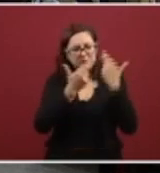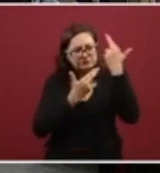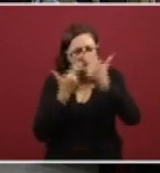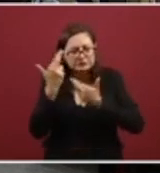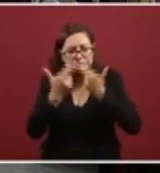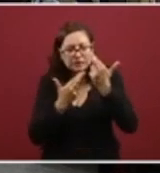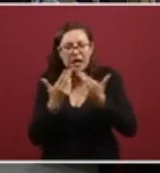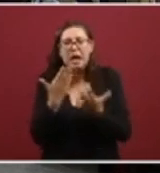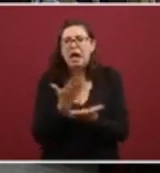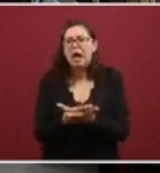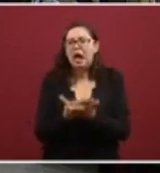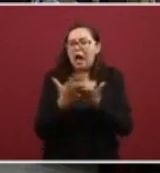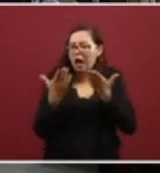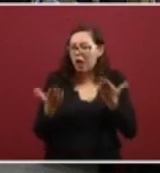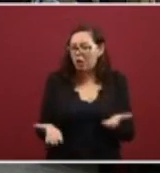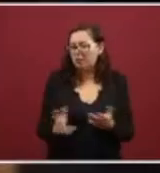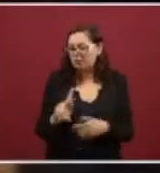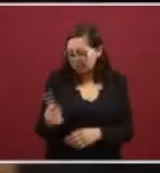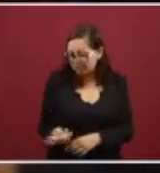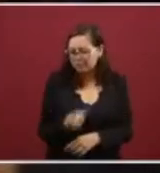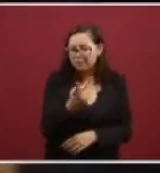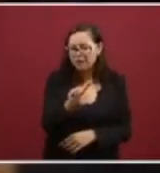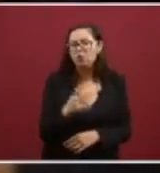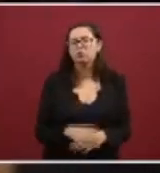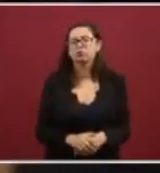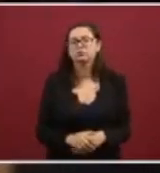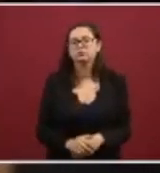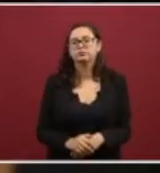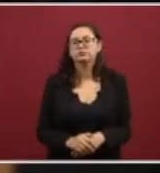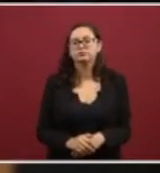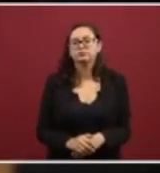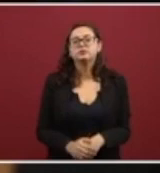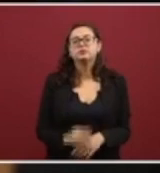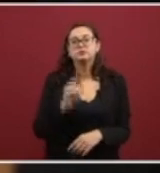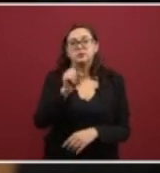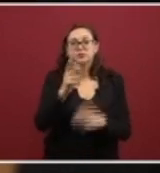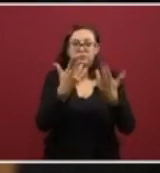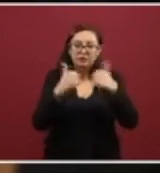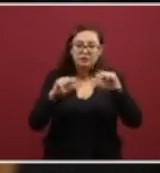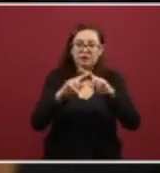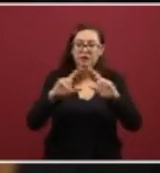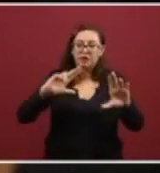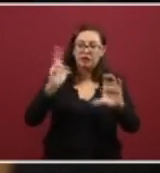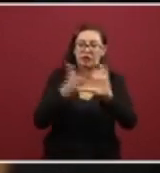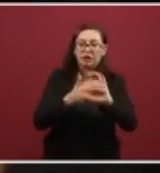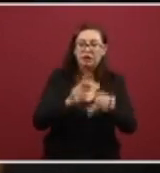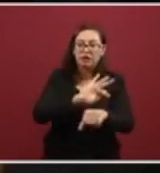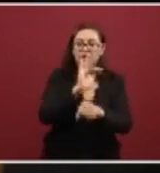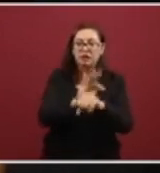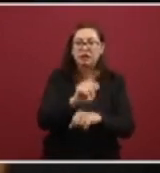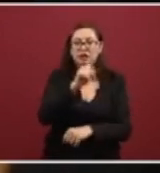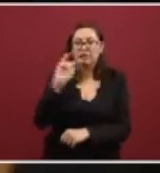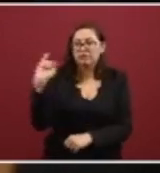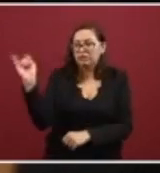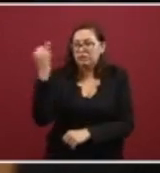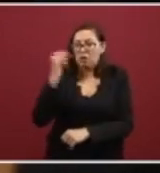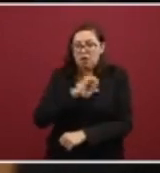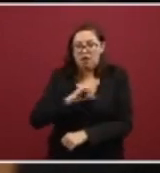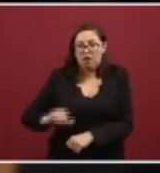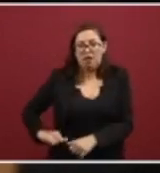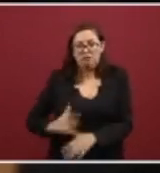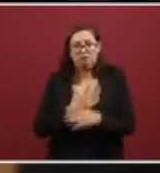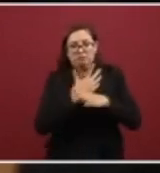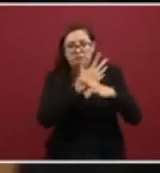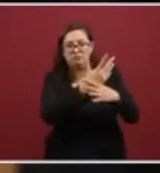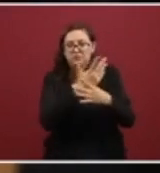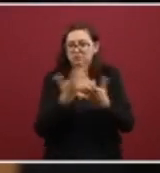va a pasar con estos albergues donde se refugian los asilados? Porque El alcalde de Tijuana dice, bueno, nosotros no podemos